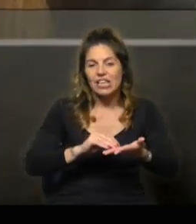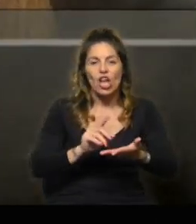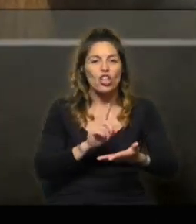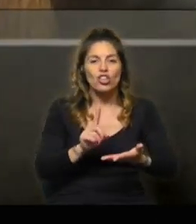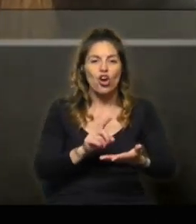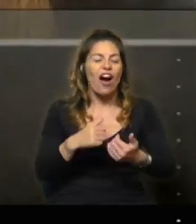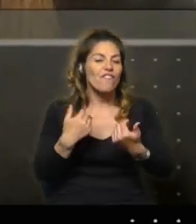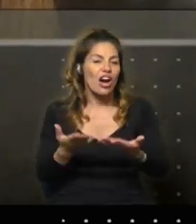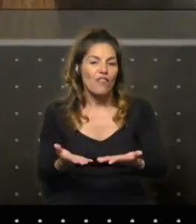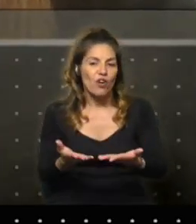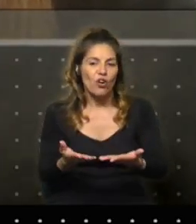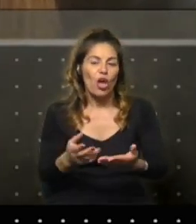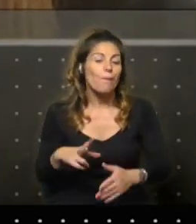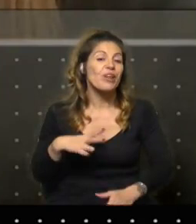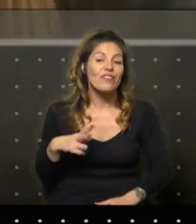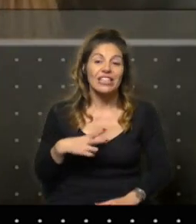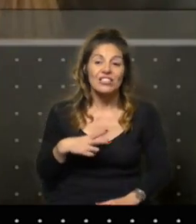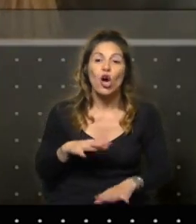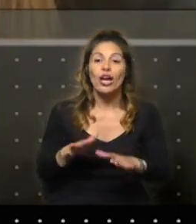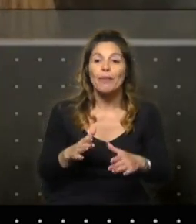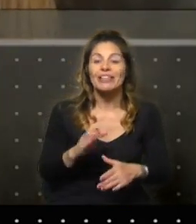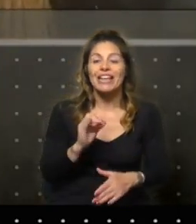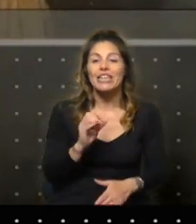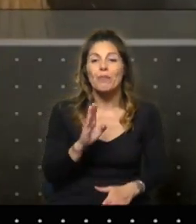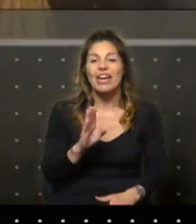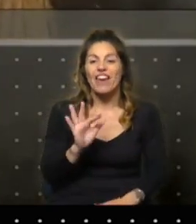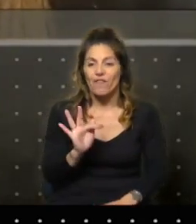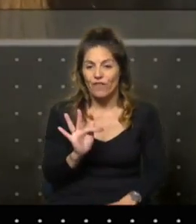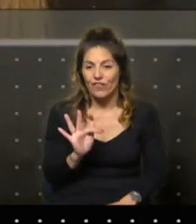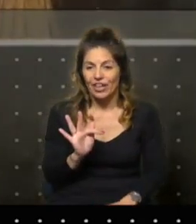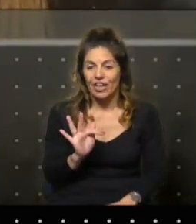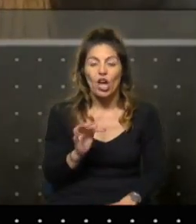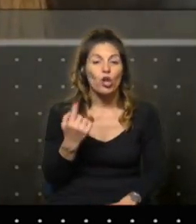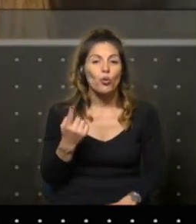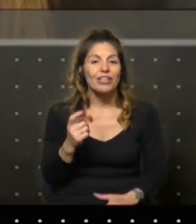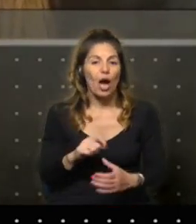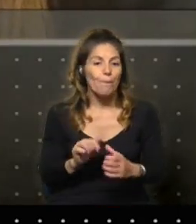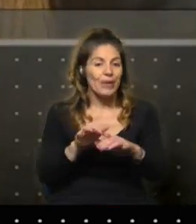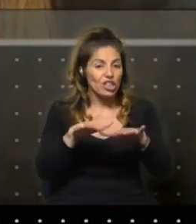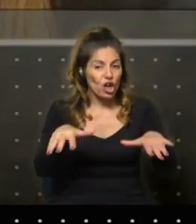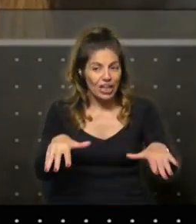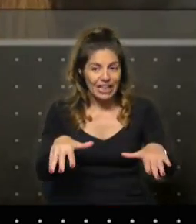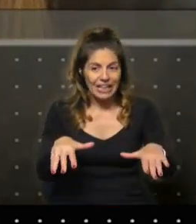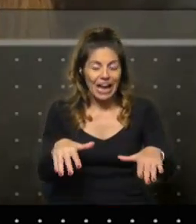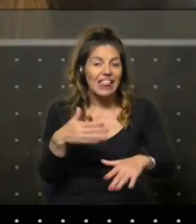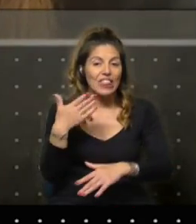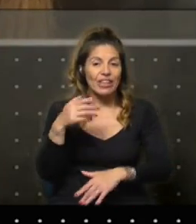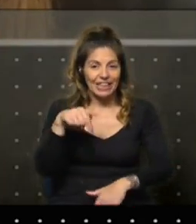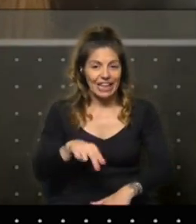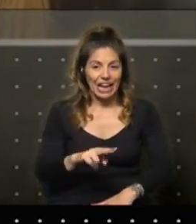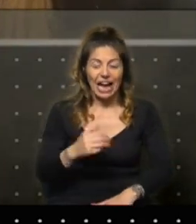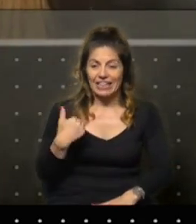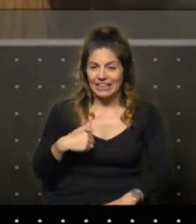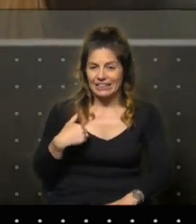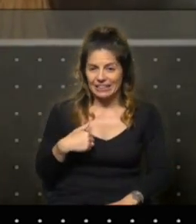se volcó a favor de una privatización que va a pasar con ipf nuestra petrolera de bandera nacional